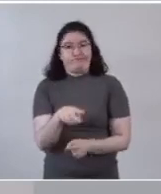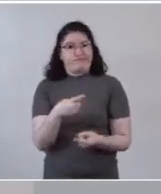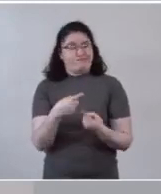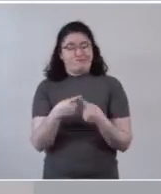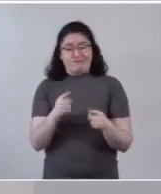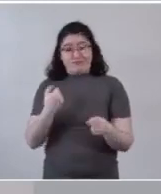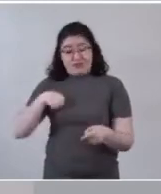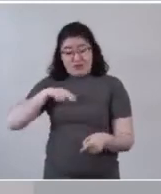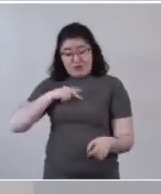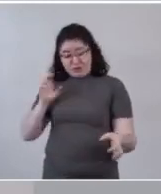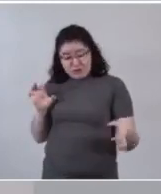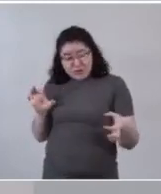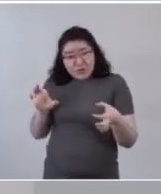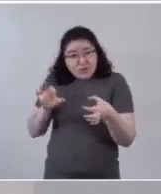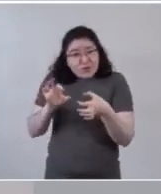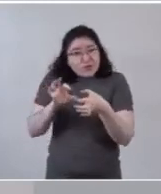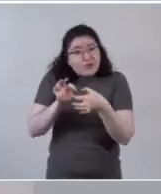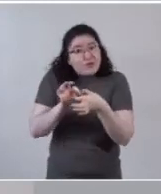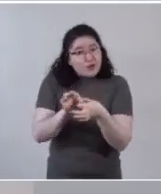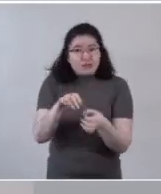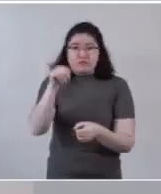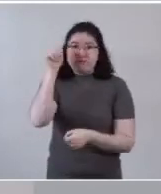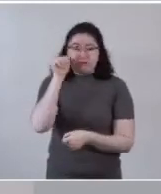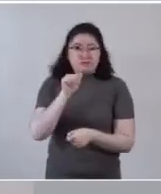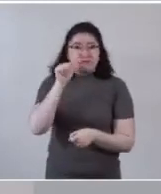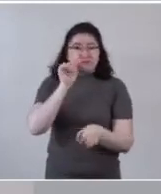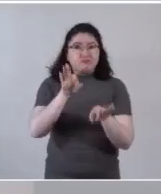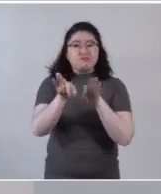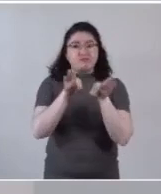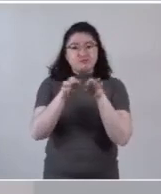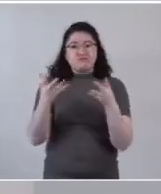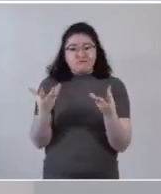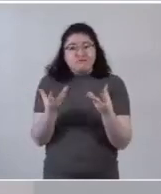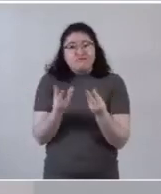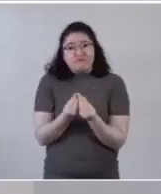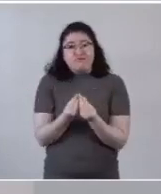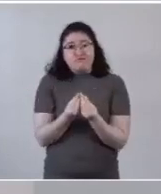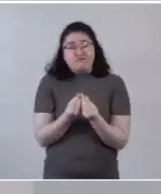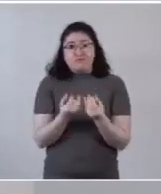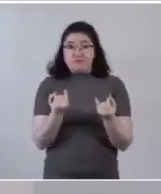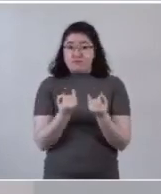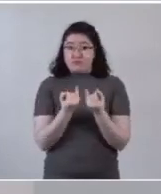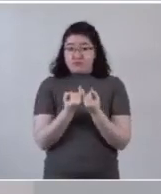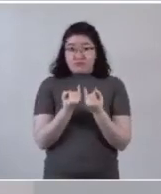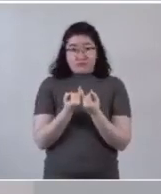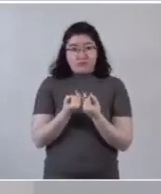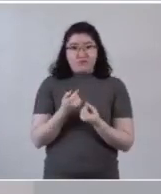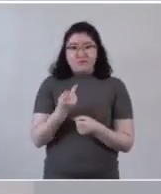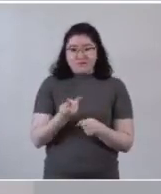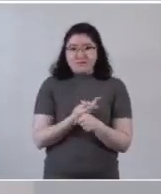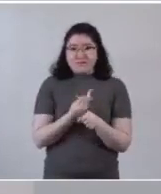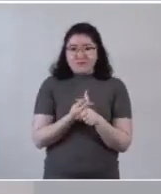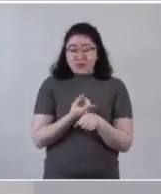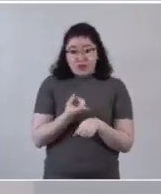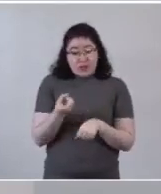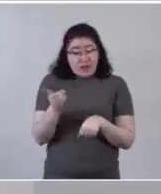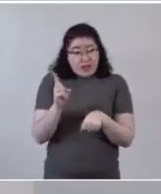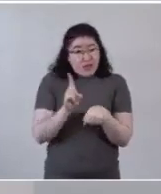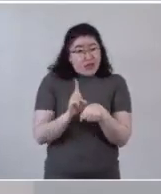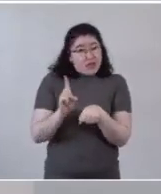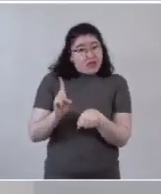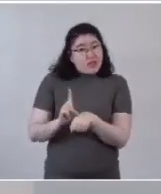realidad. Estamos en total coordinación, tan es así que todos los días a las 10 de la